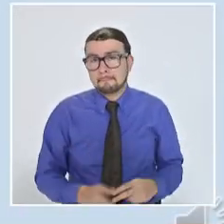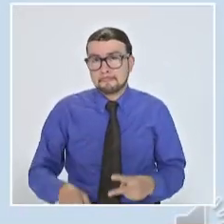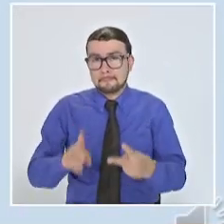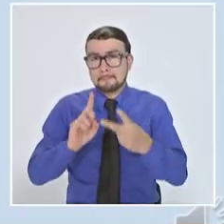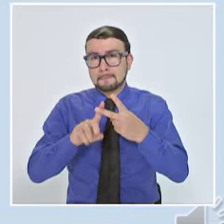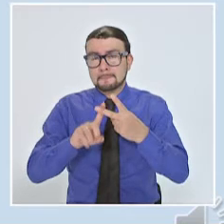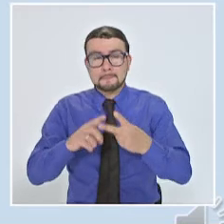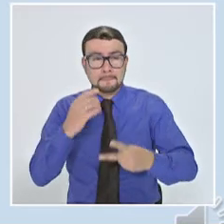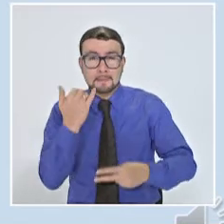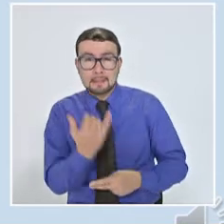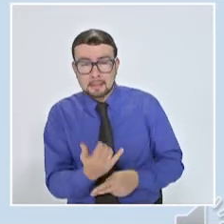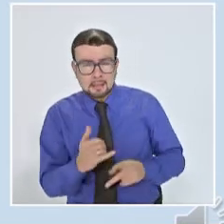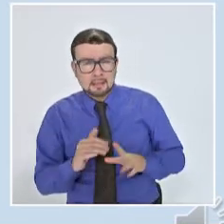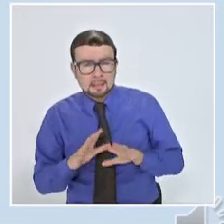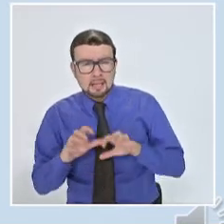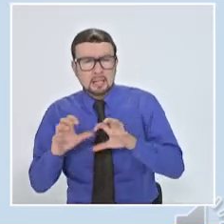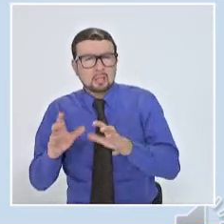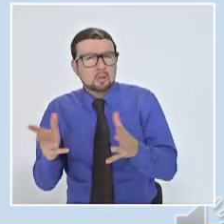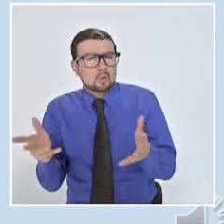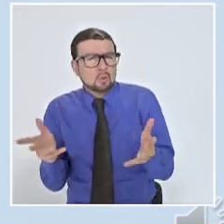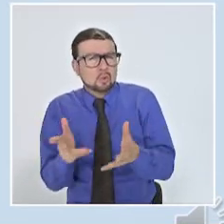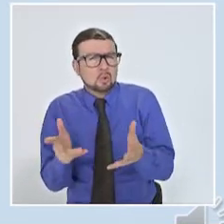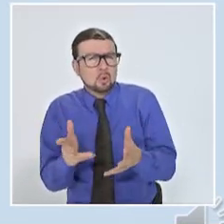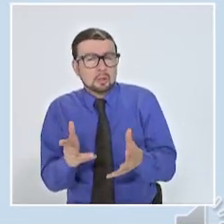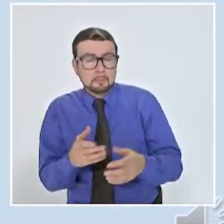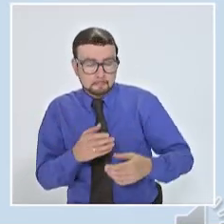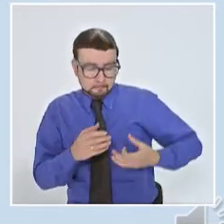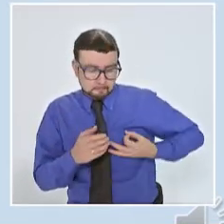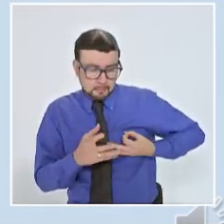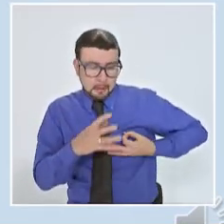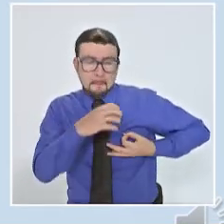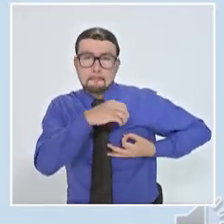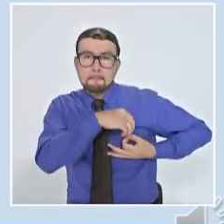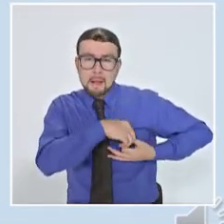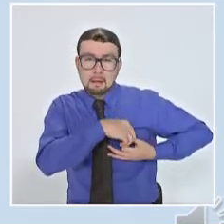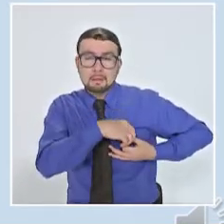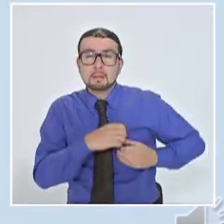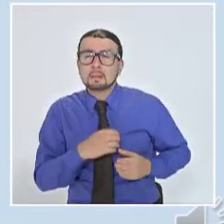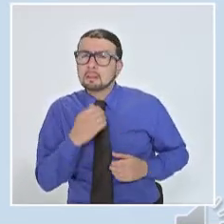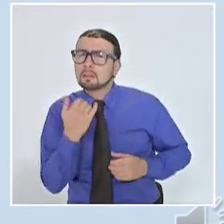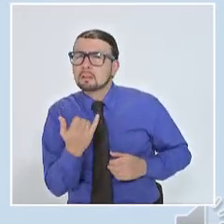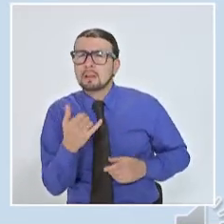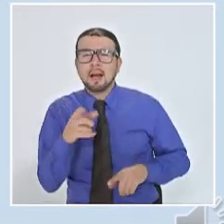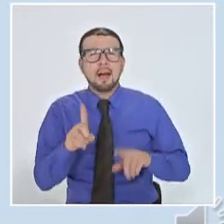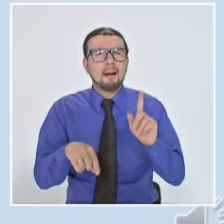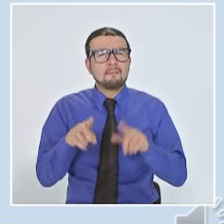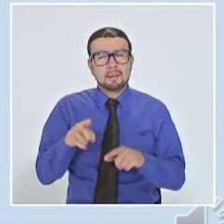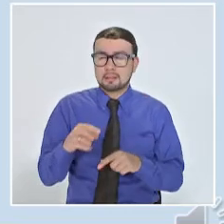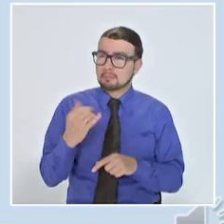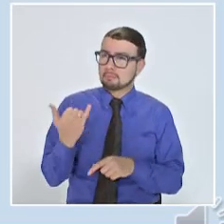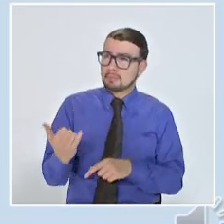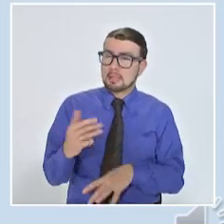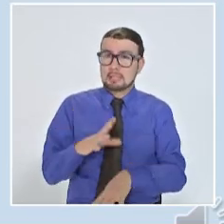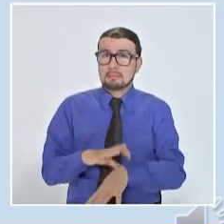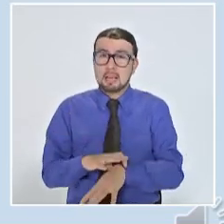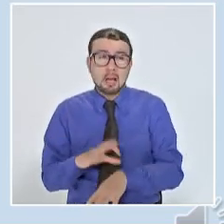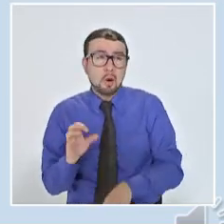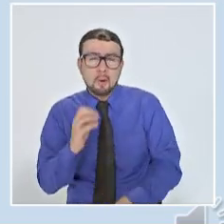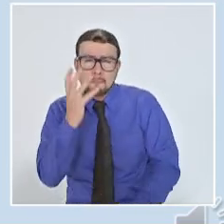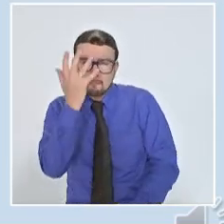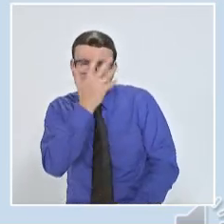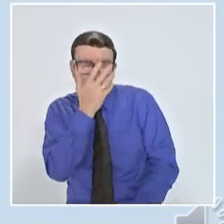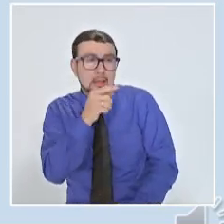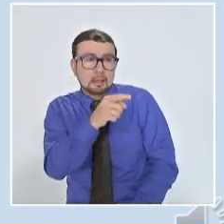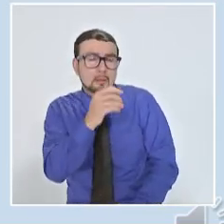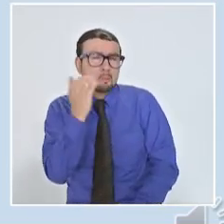carcinoma es en el cuadrante central, y por alguna razón los médicos o le da pena de la paciente o de la